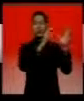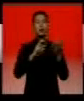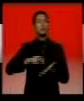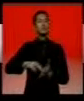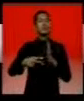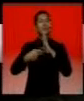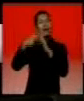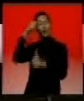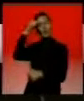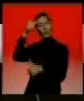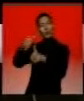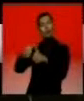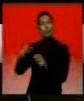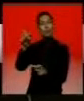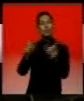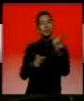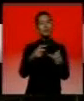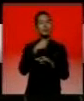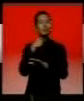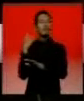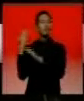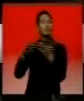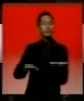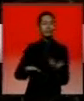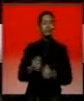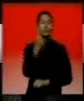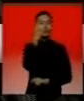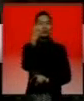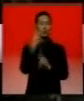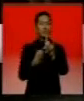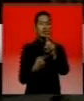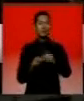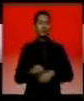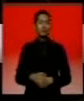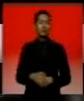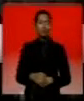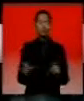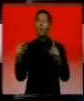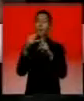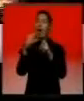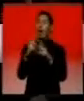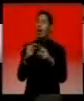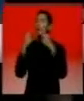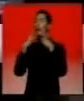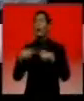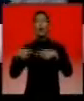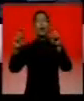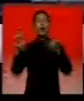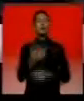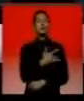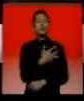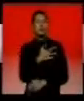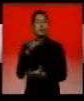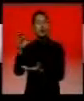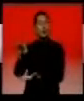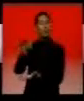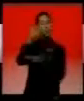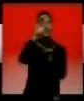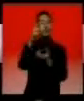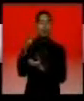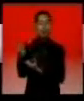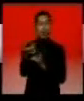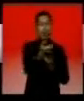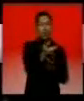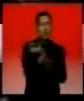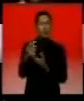de este primer mes del terremoto. Ha habido palabras muy sentidas, están aquí representantes de los bomberos, de la